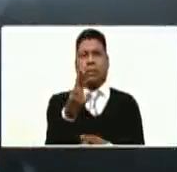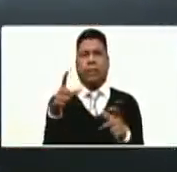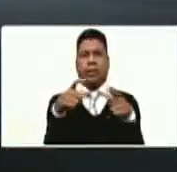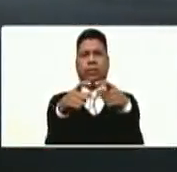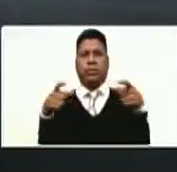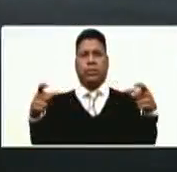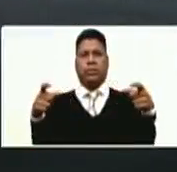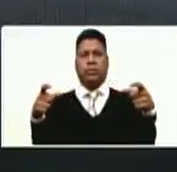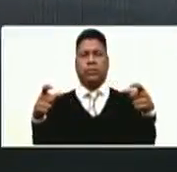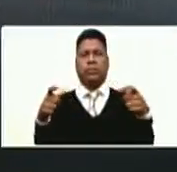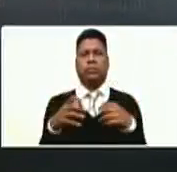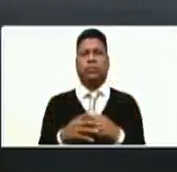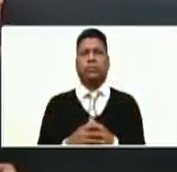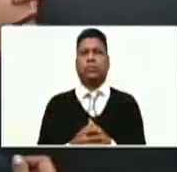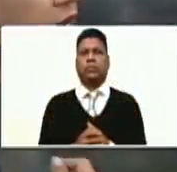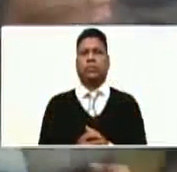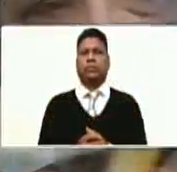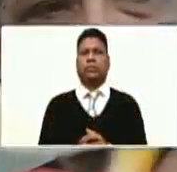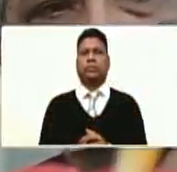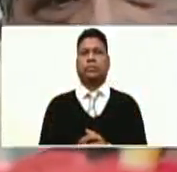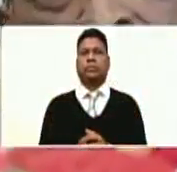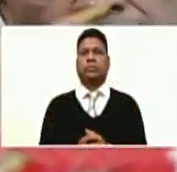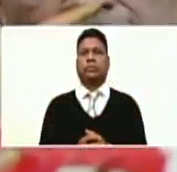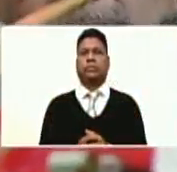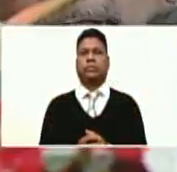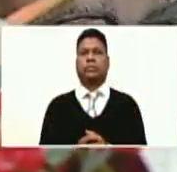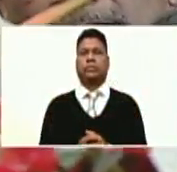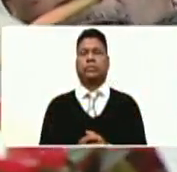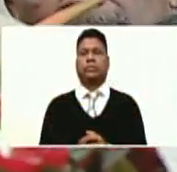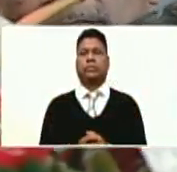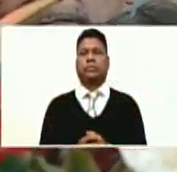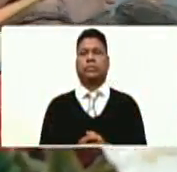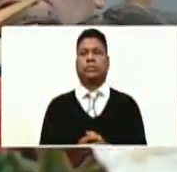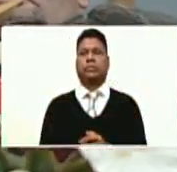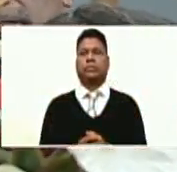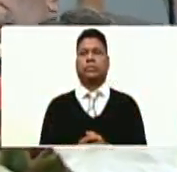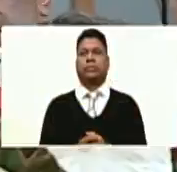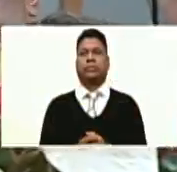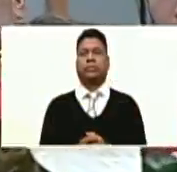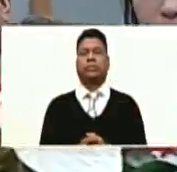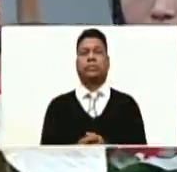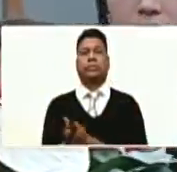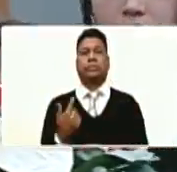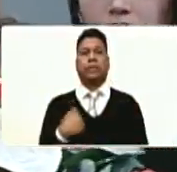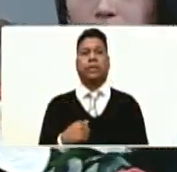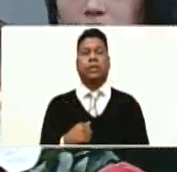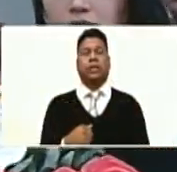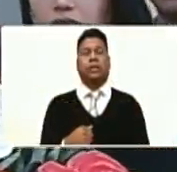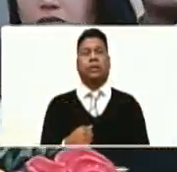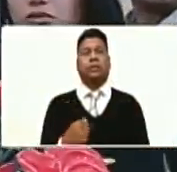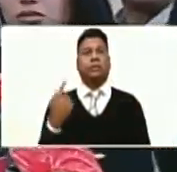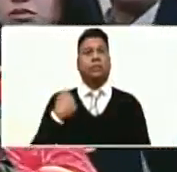de la montaña, teniendo quizás la posibilidad de